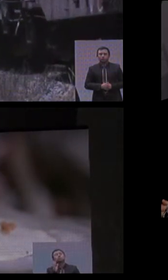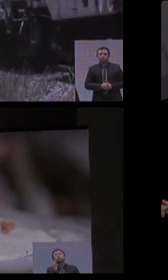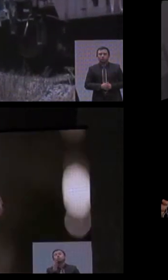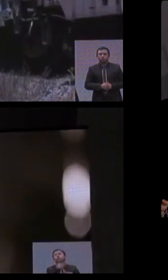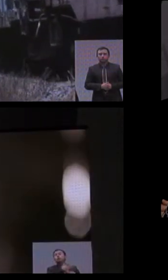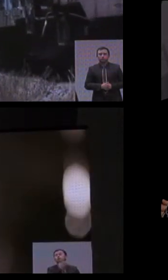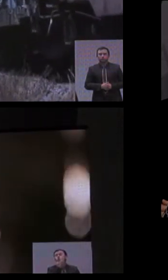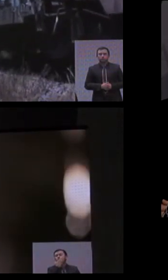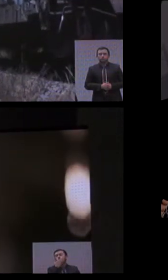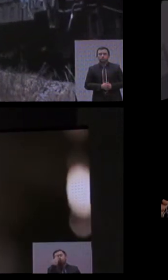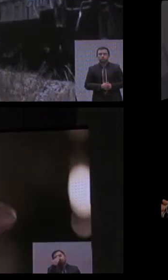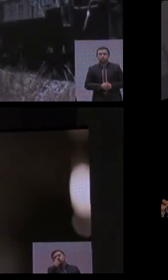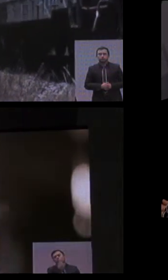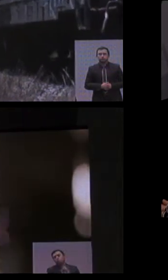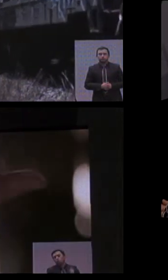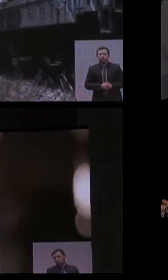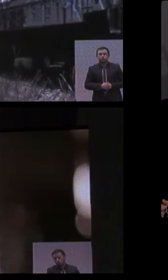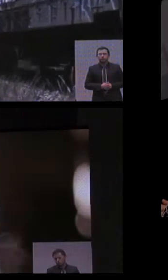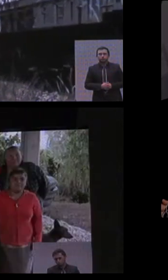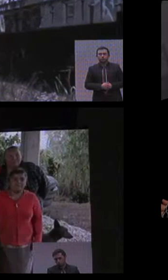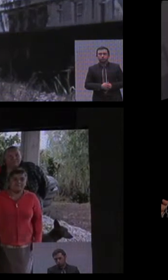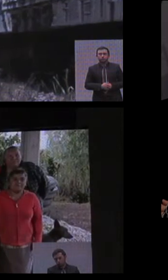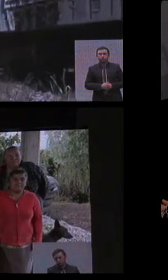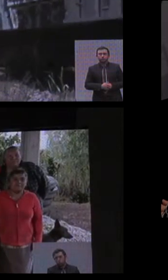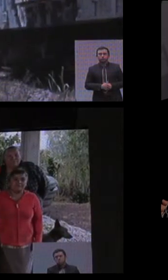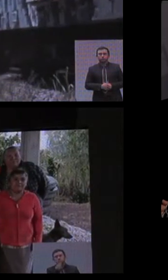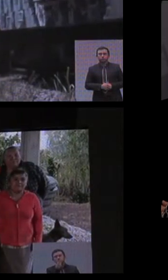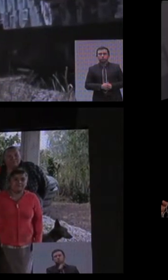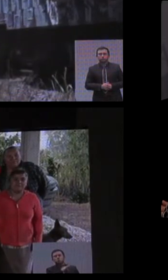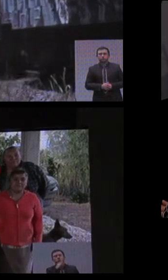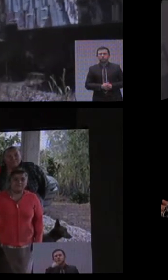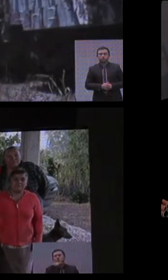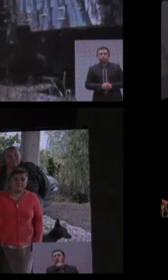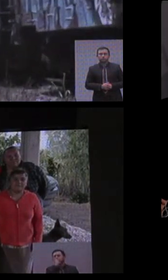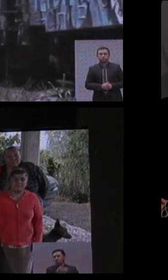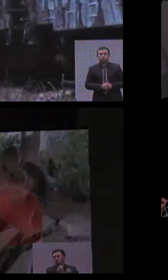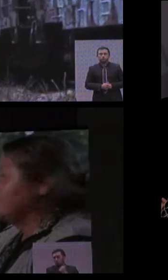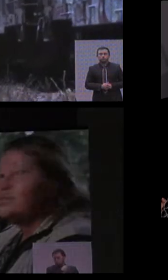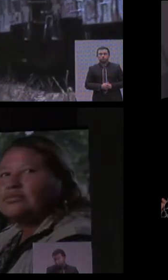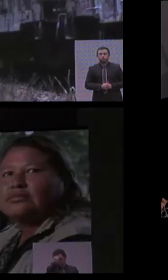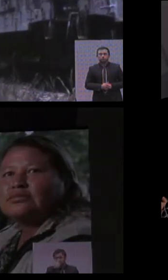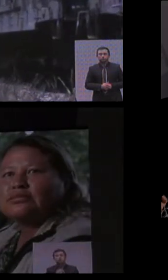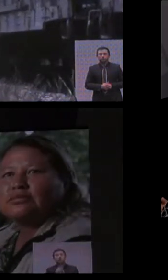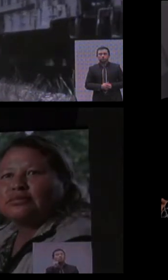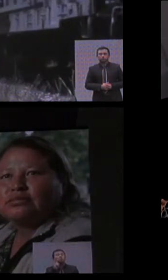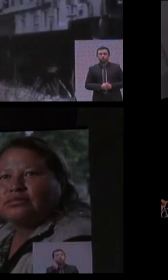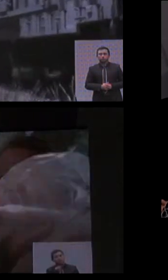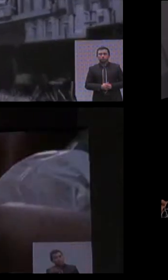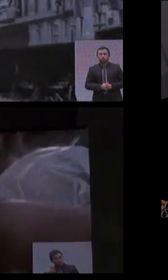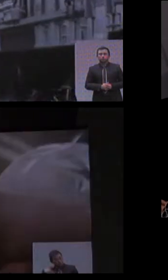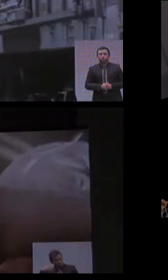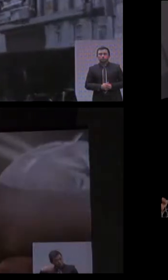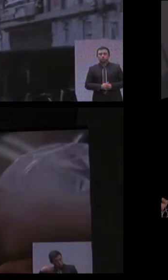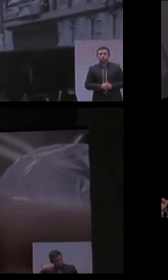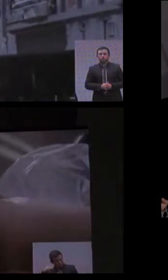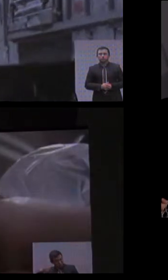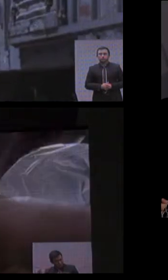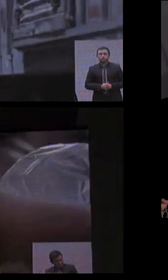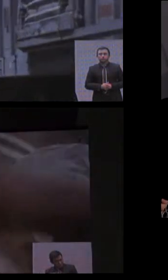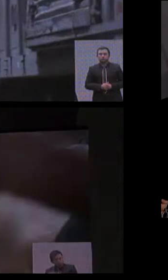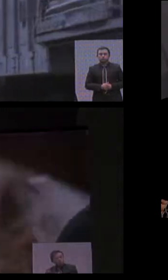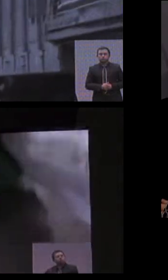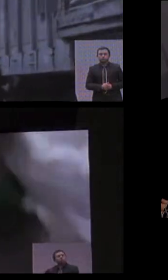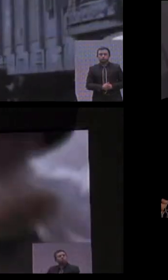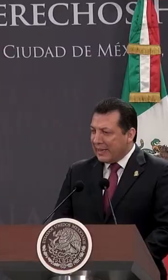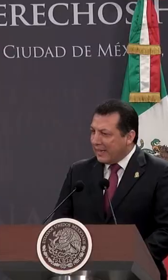Nacional de los Derechos Humanos, Raúl Plasencia Villanueva, comentó que la nación mexicana está cimentada en la justicia y la paz conforme